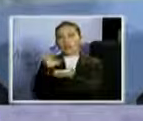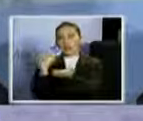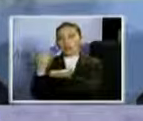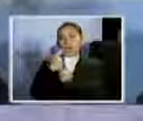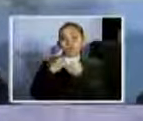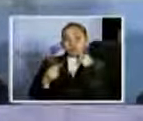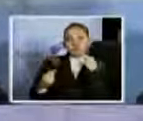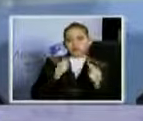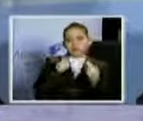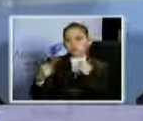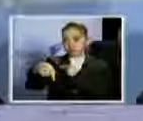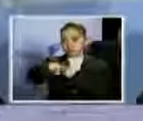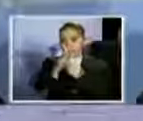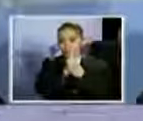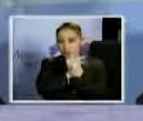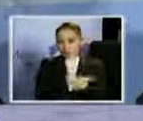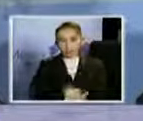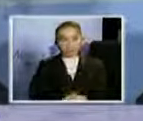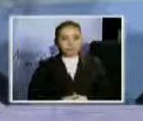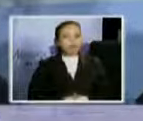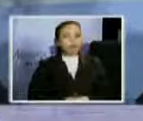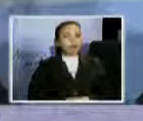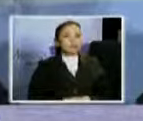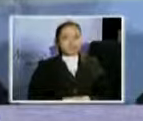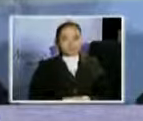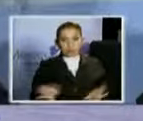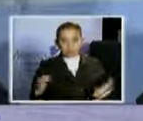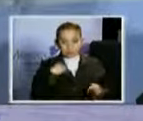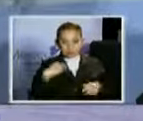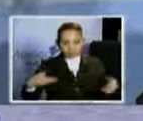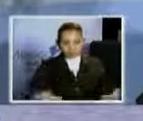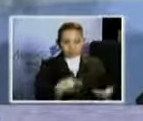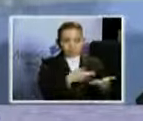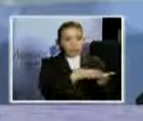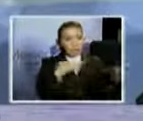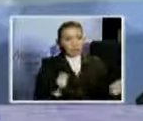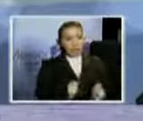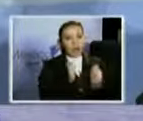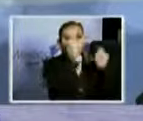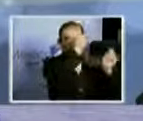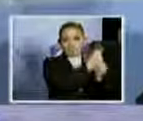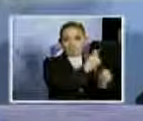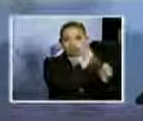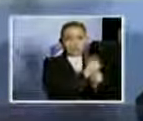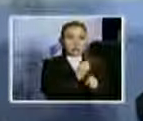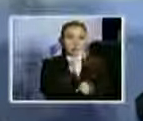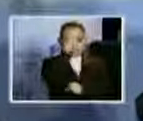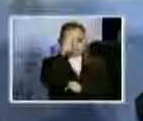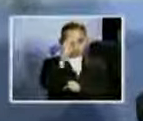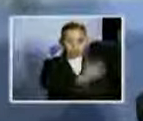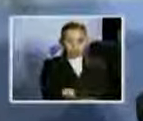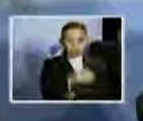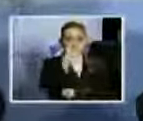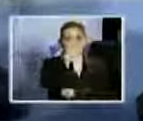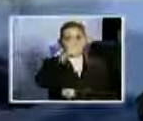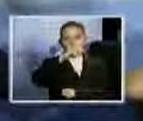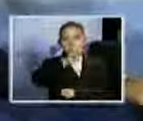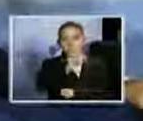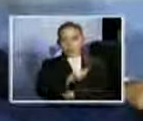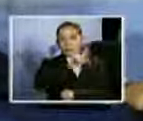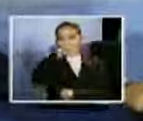establecer un diálogo entre estas naciones. Dejo puntos sobre la mesa y escuchamos primero a la señora Gamba para